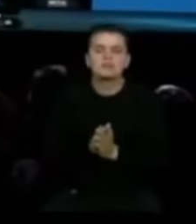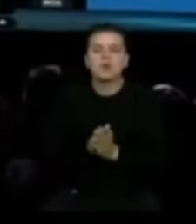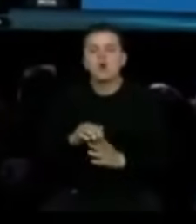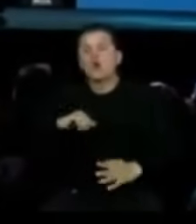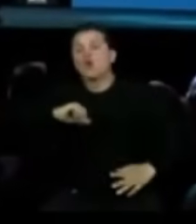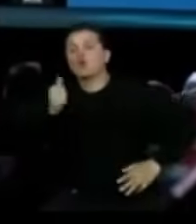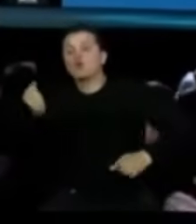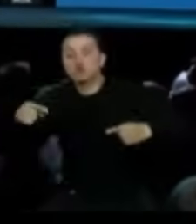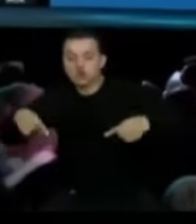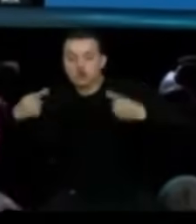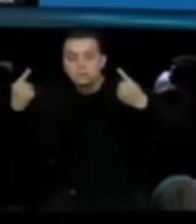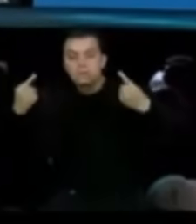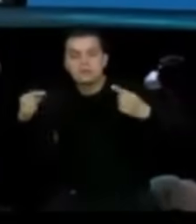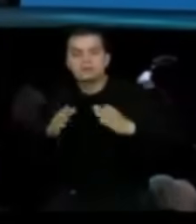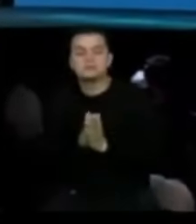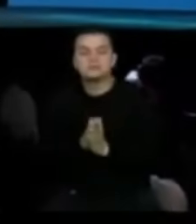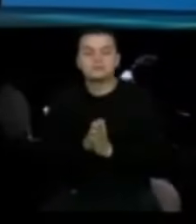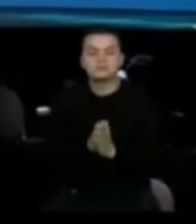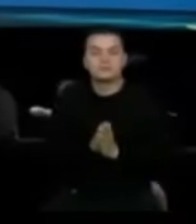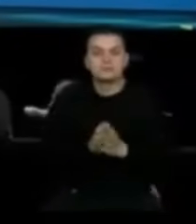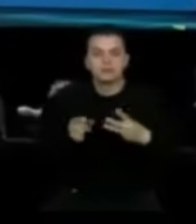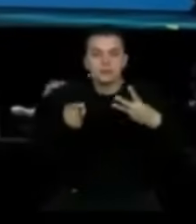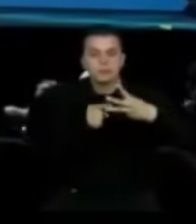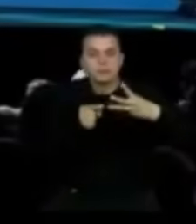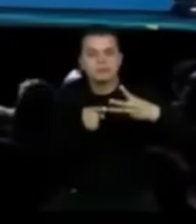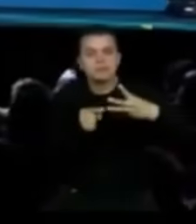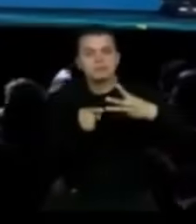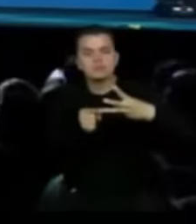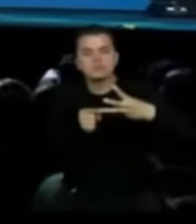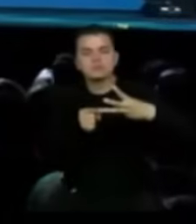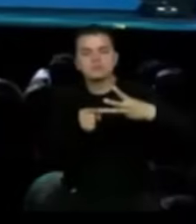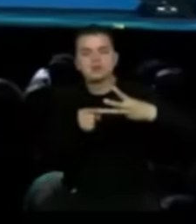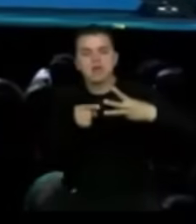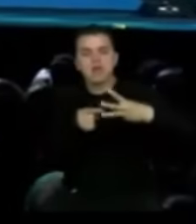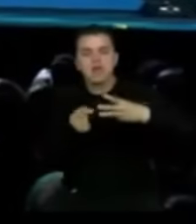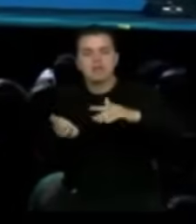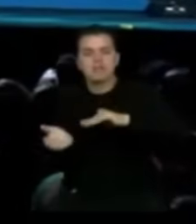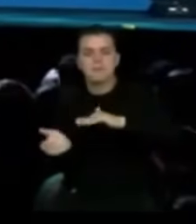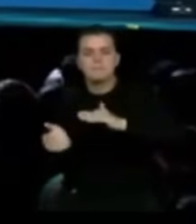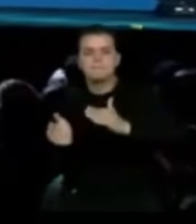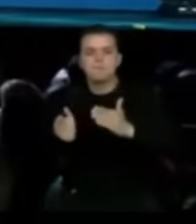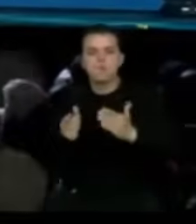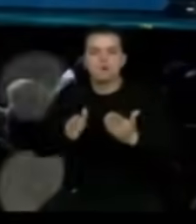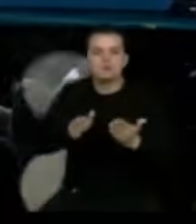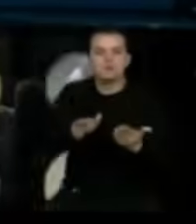Pero hay otro enemigo que se llama la muerte.